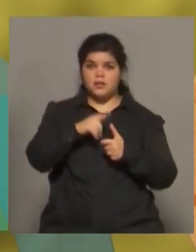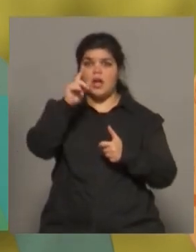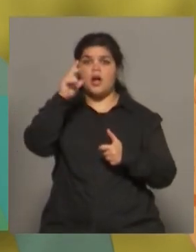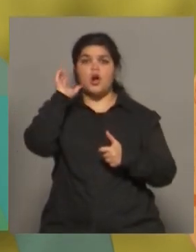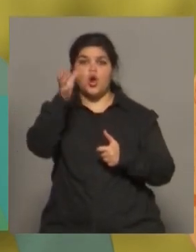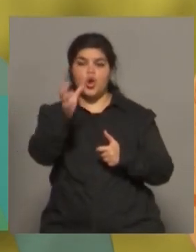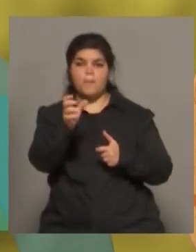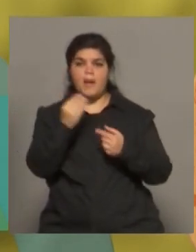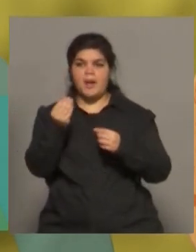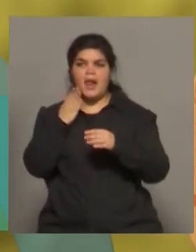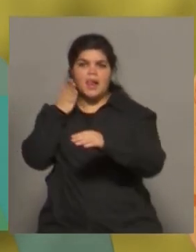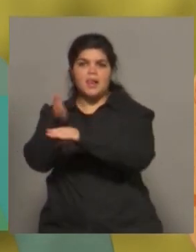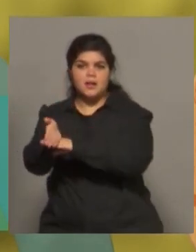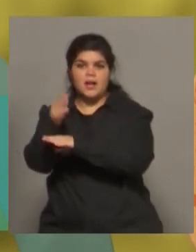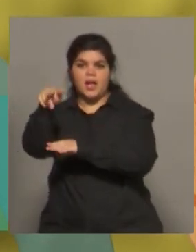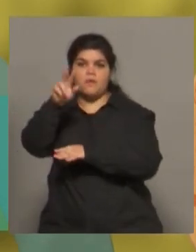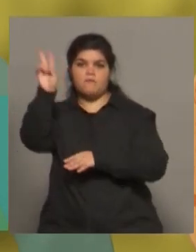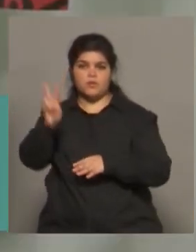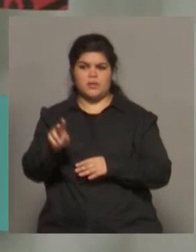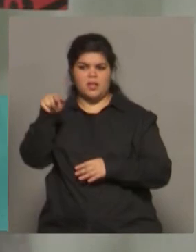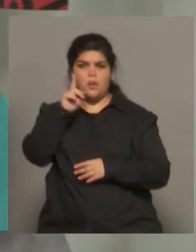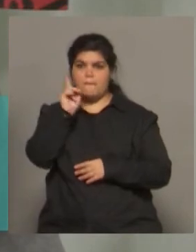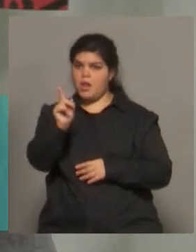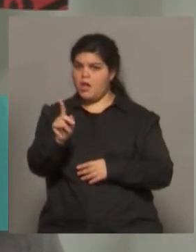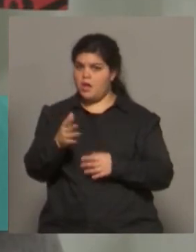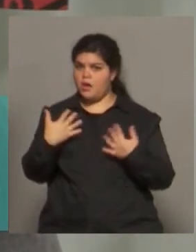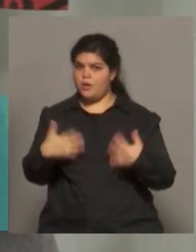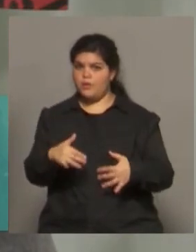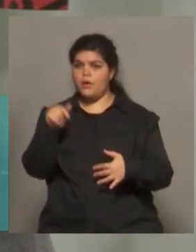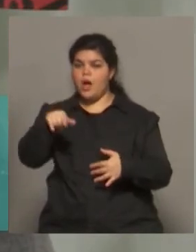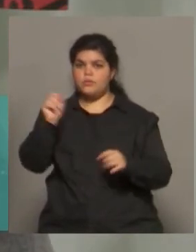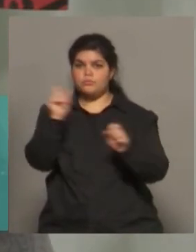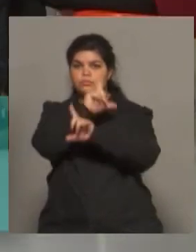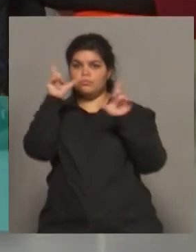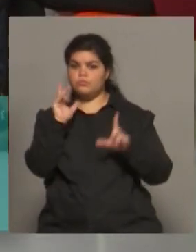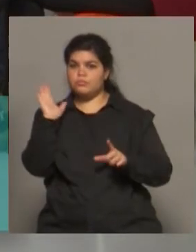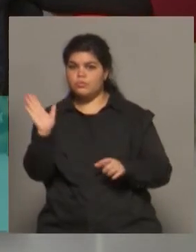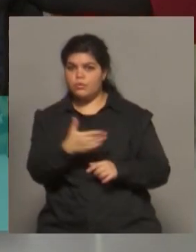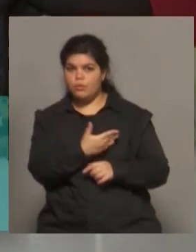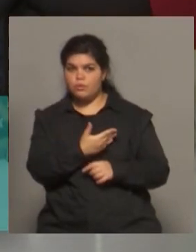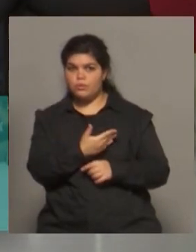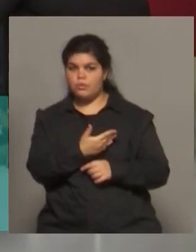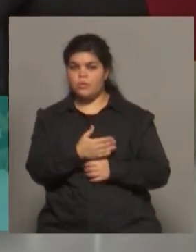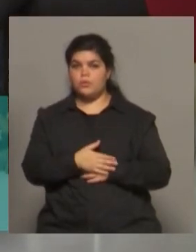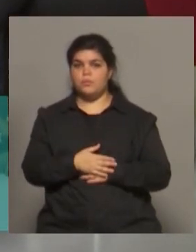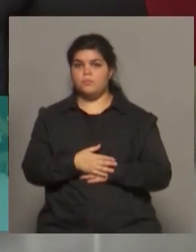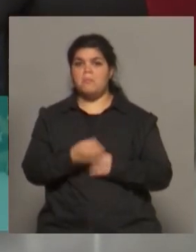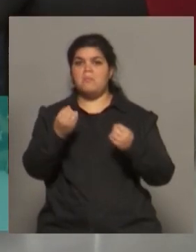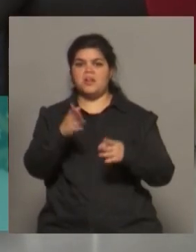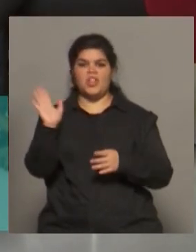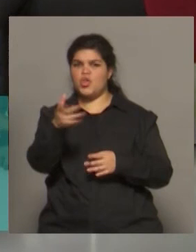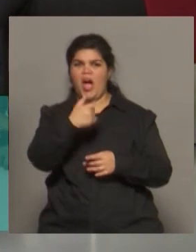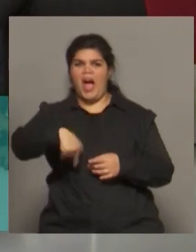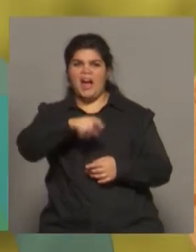para invadir Venezuela. Eso es muy peligroso y es algo que nos tiene que prender la luz de alarma a todos, porque no creo que nadie acá quiera una